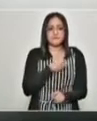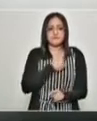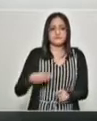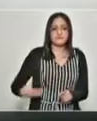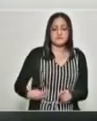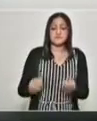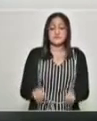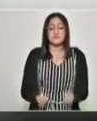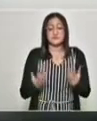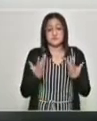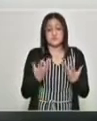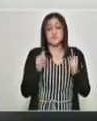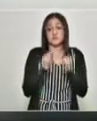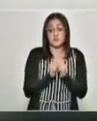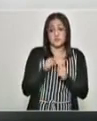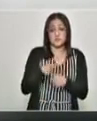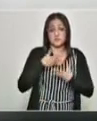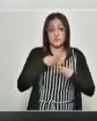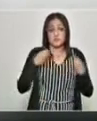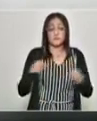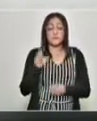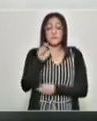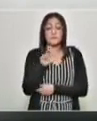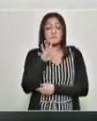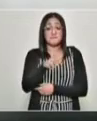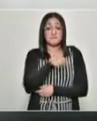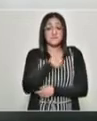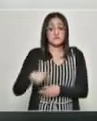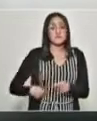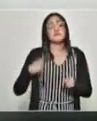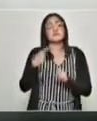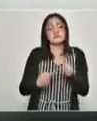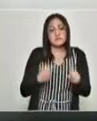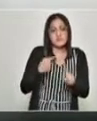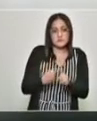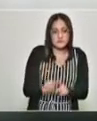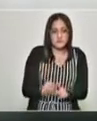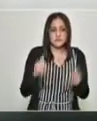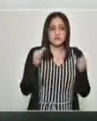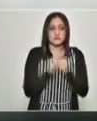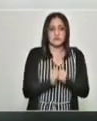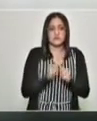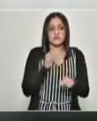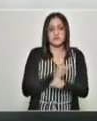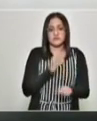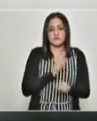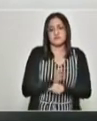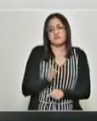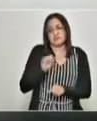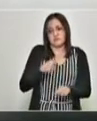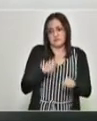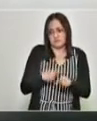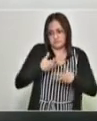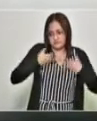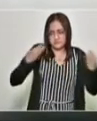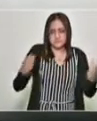Municipios con casos, 25 municipios más con casos positivos.